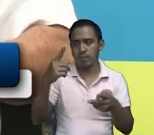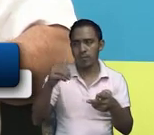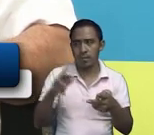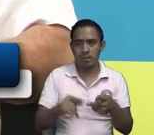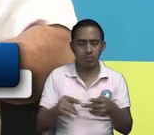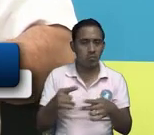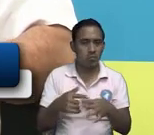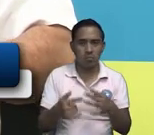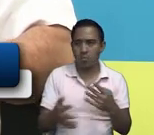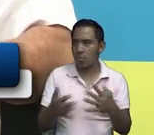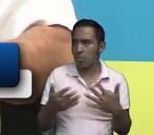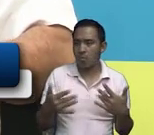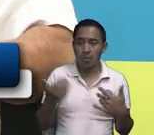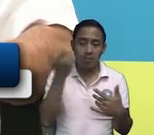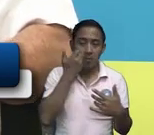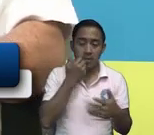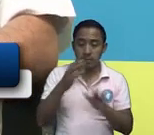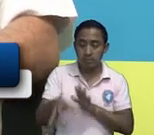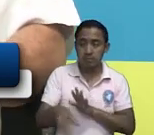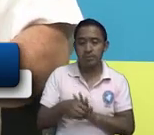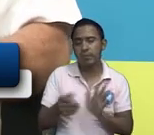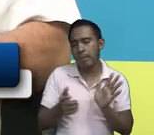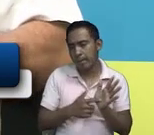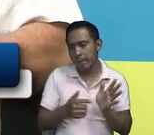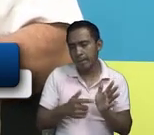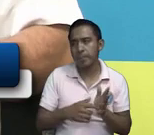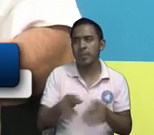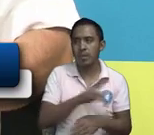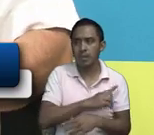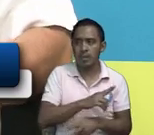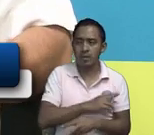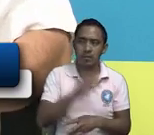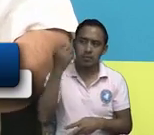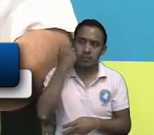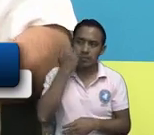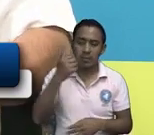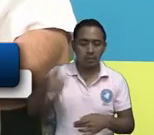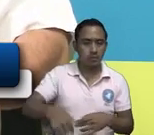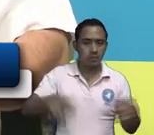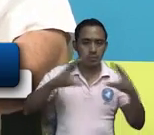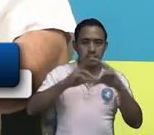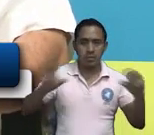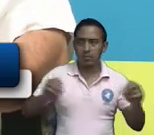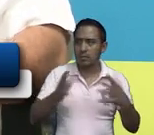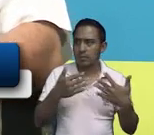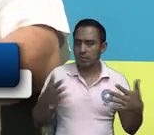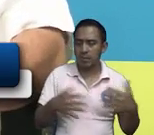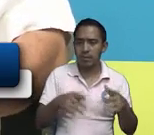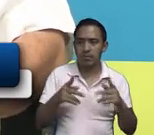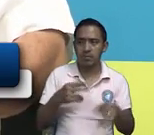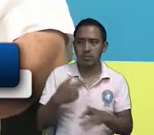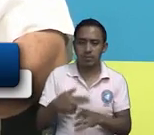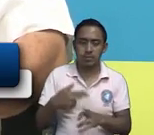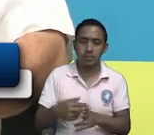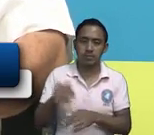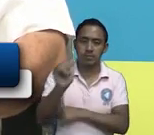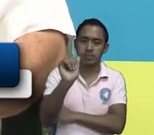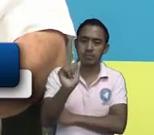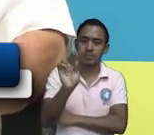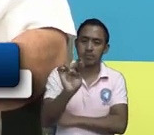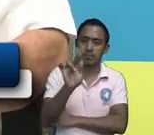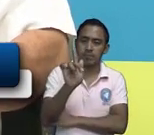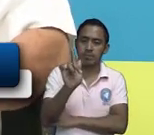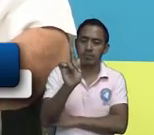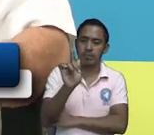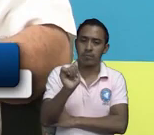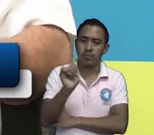no hay otra enfermedad específica que no pueda. Por ejemplo, hay una enfermedad, pero no hay aquí en el país que ellos la pueden transmitir bien, como es el hantavirus.